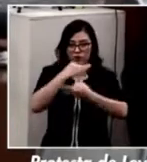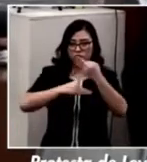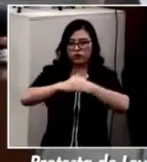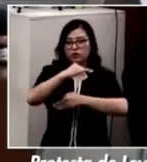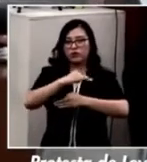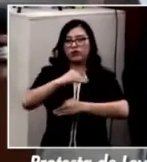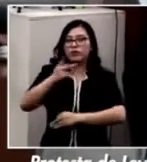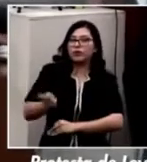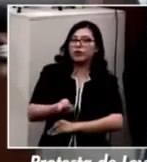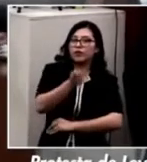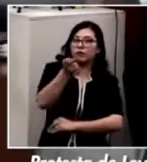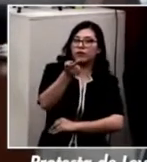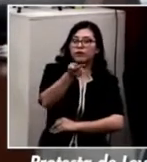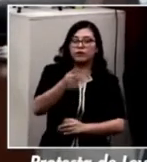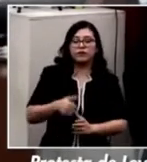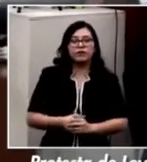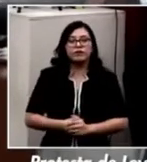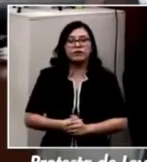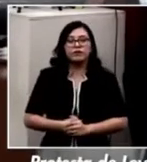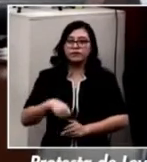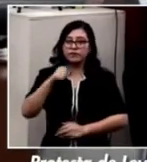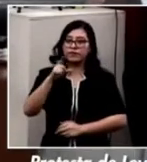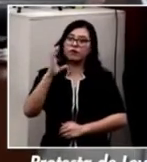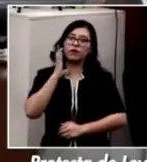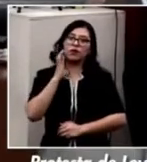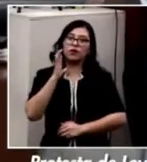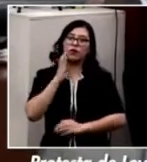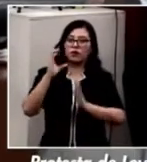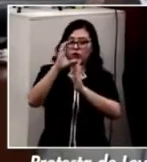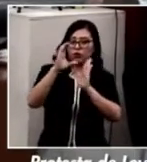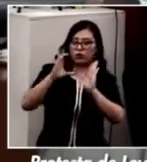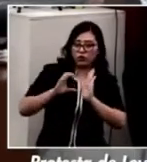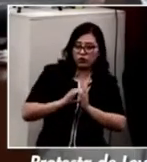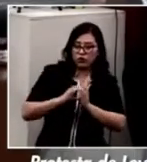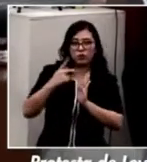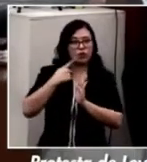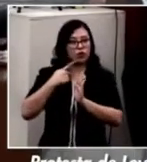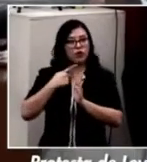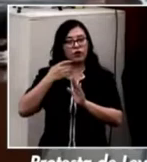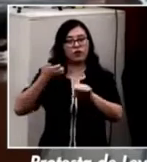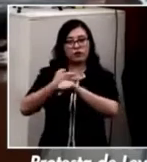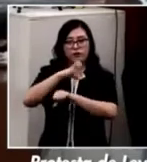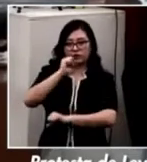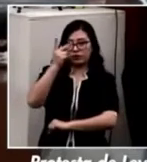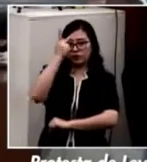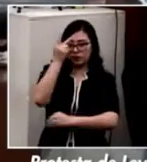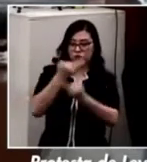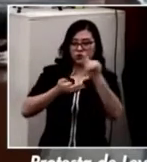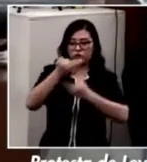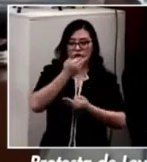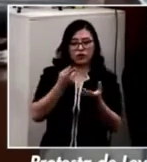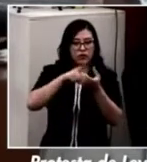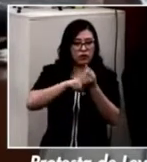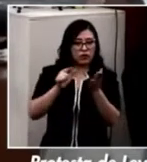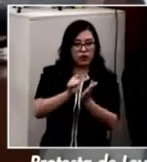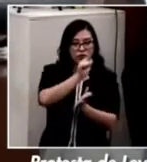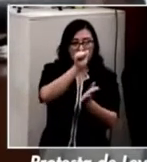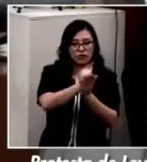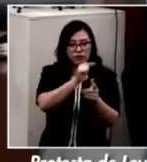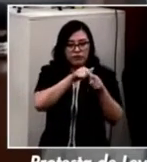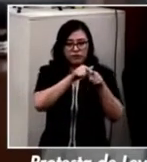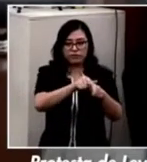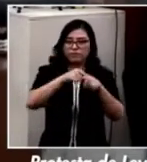en una política de persecución penal, los números que se judicializan ante el Poder Judicial,